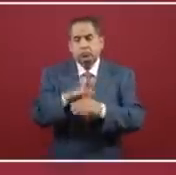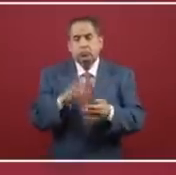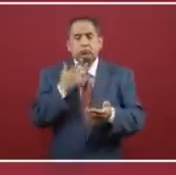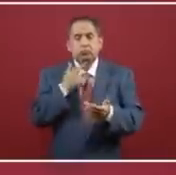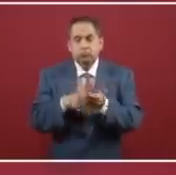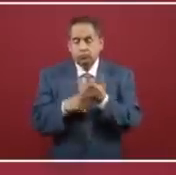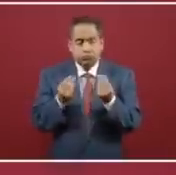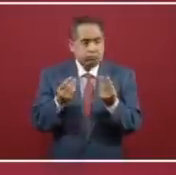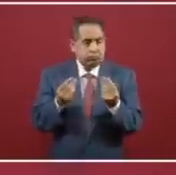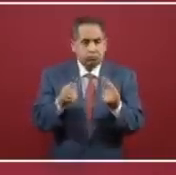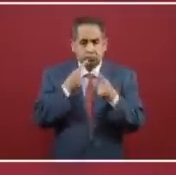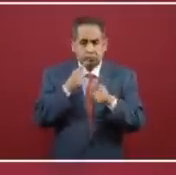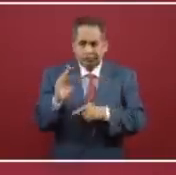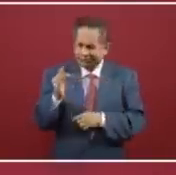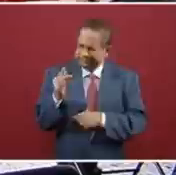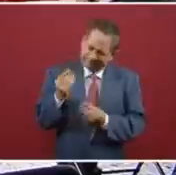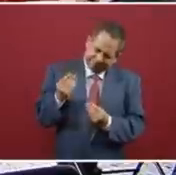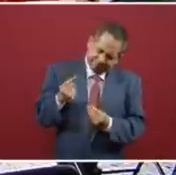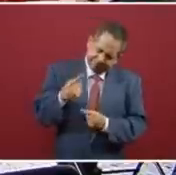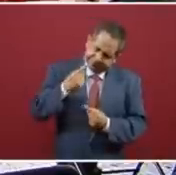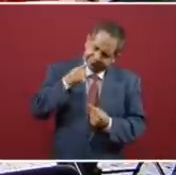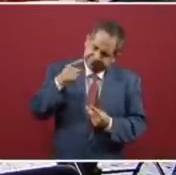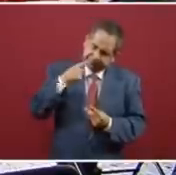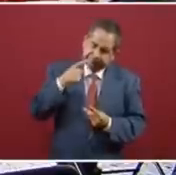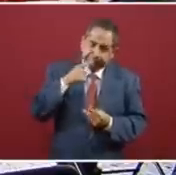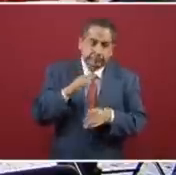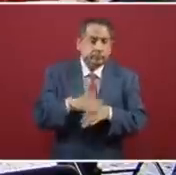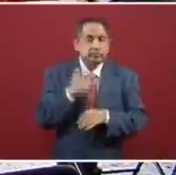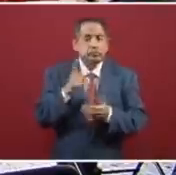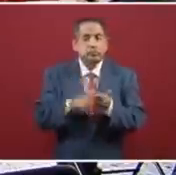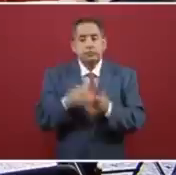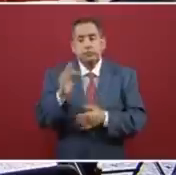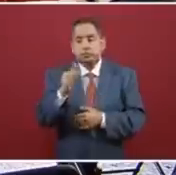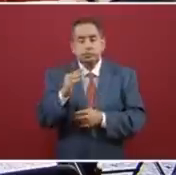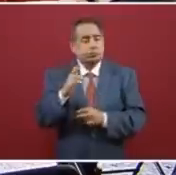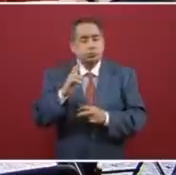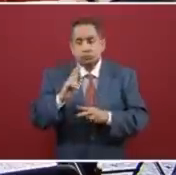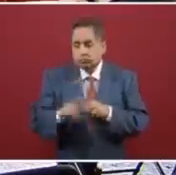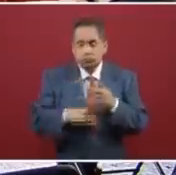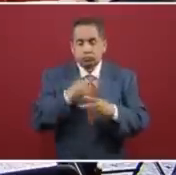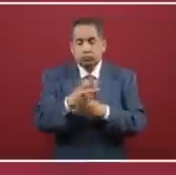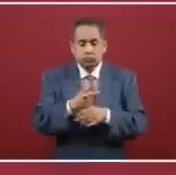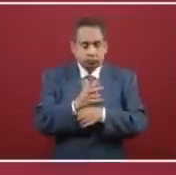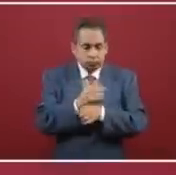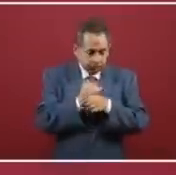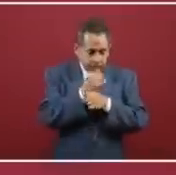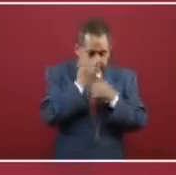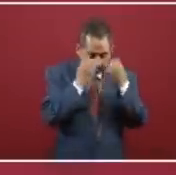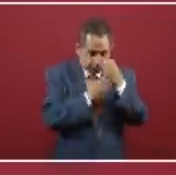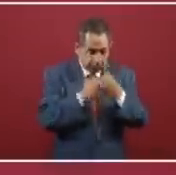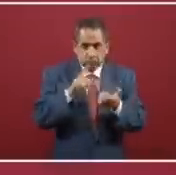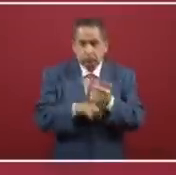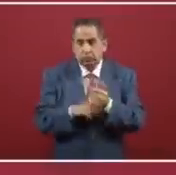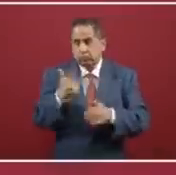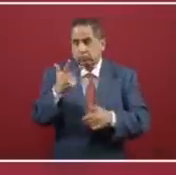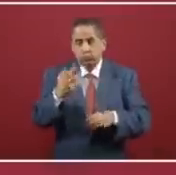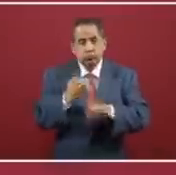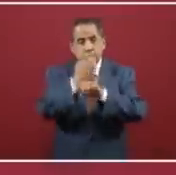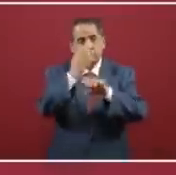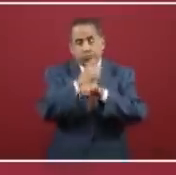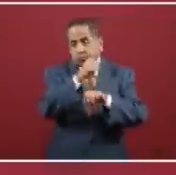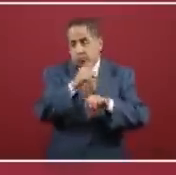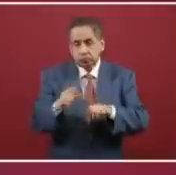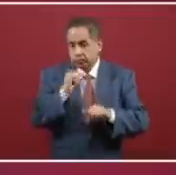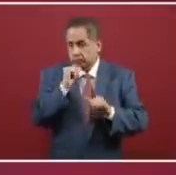con se nos juntaron mucho en febrero porque en febrero no fuimos a hacer verificaciones en 8 estados